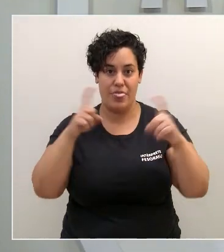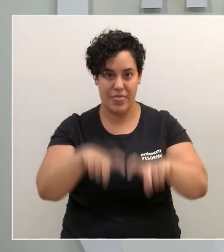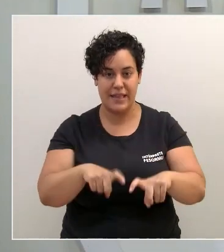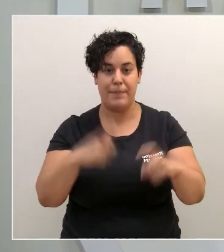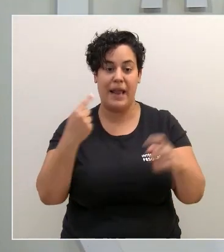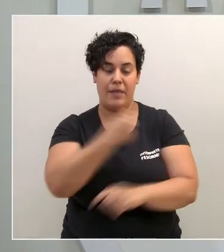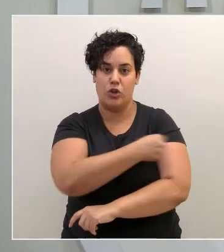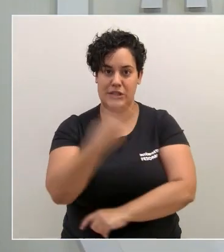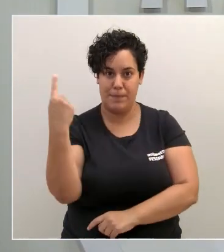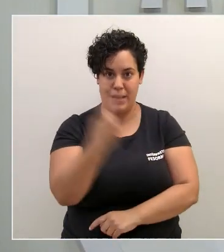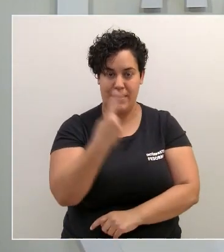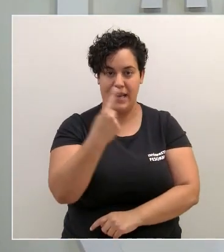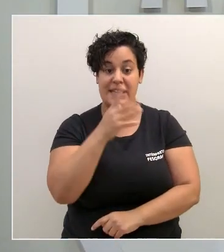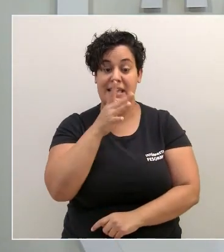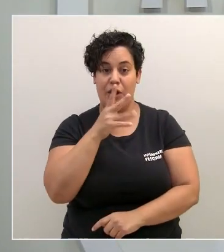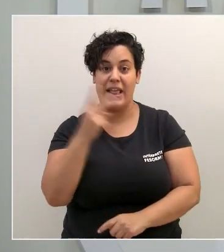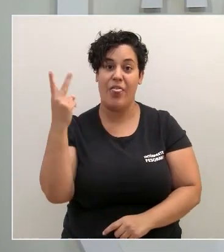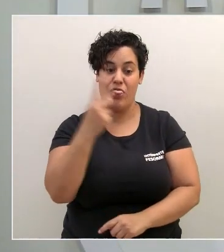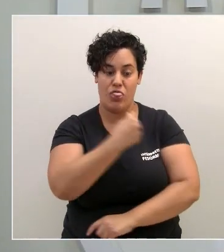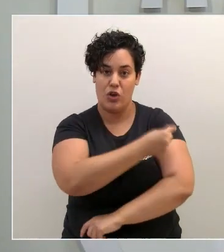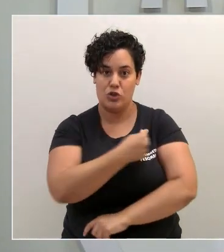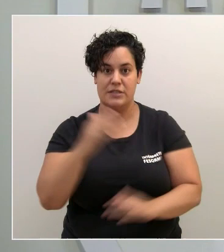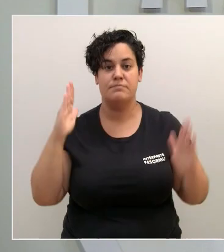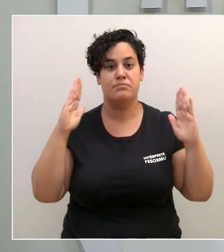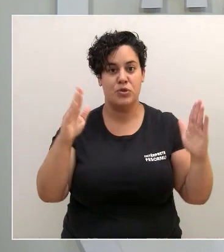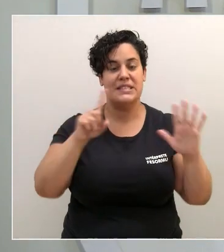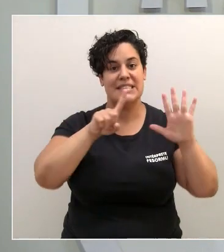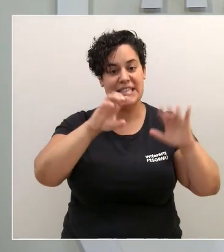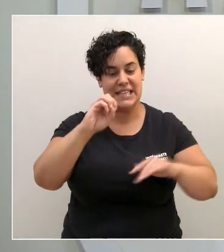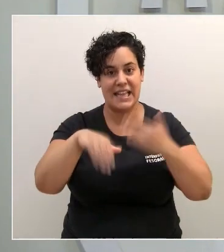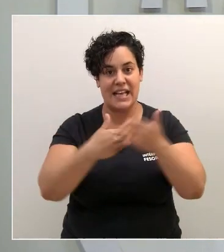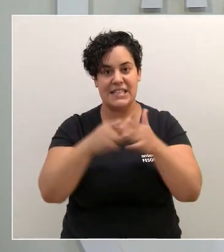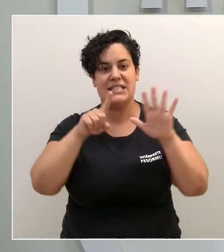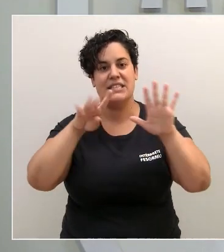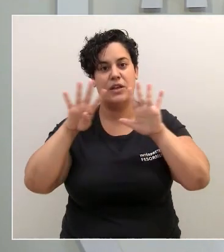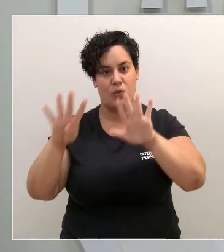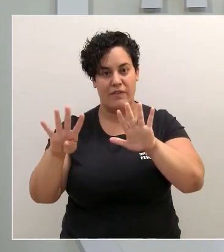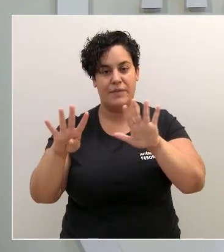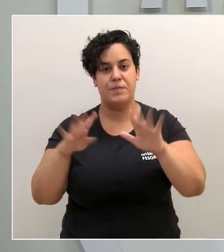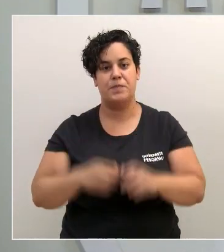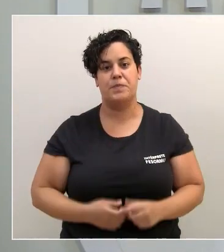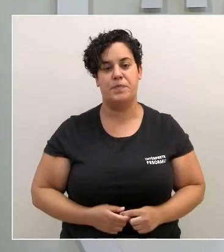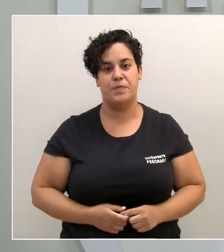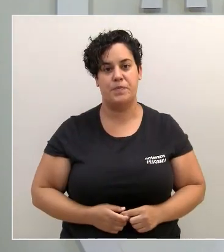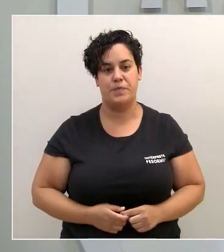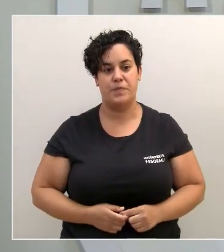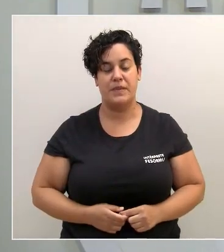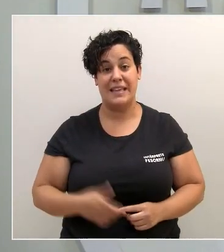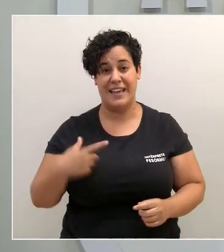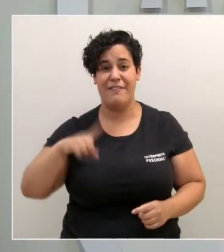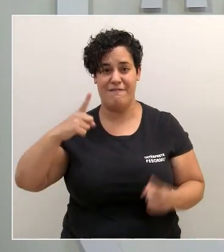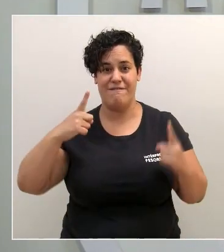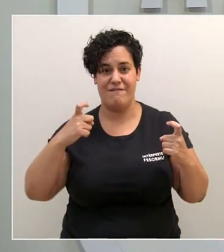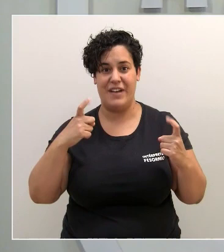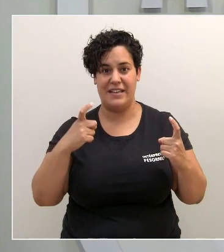con el adelanto de la segunda dosis para aquellas personas entre 60 y 69 años que quedaron pendientes una vez autorizado el